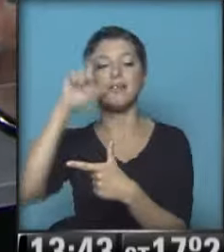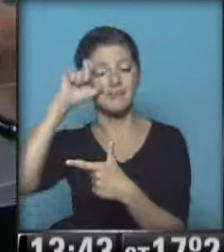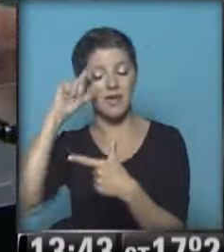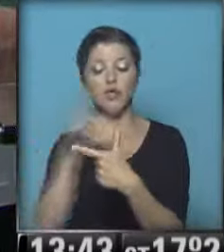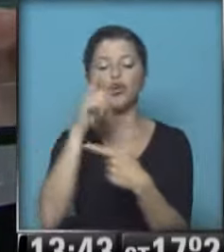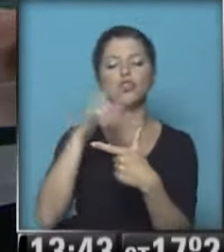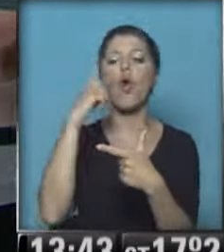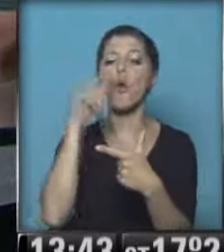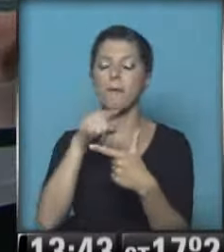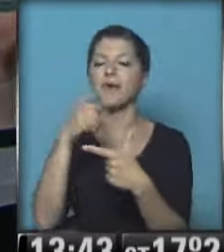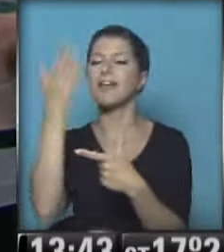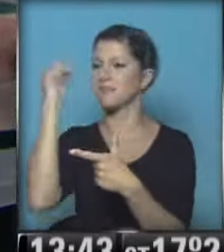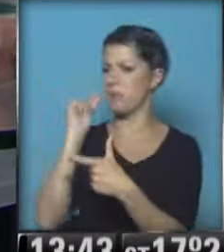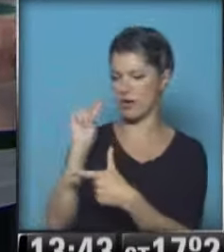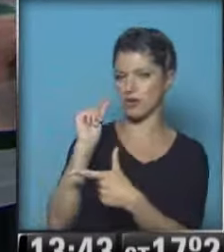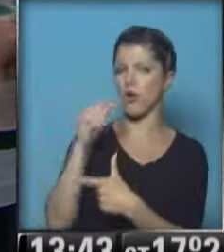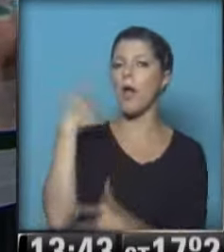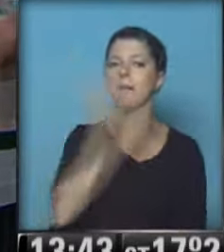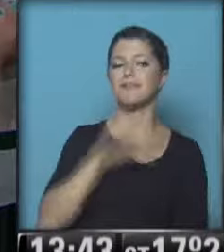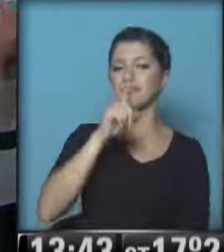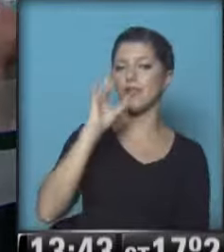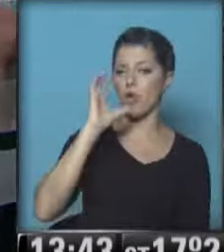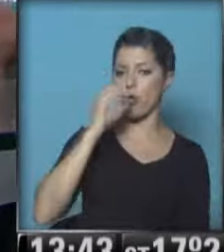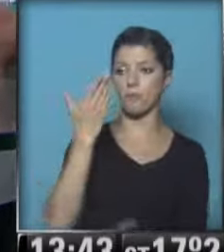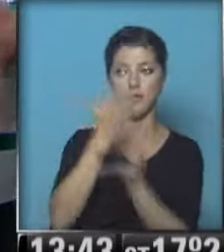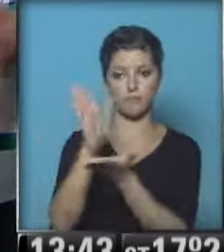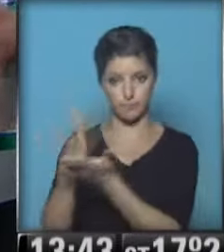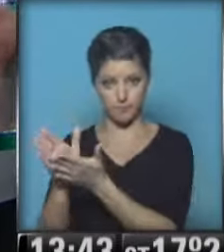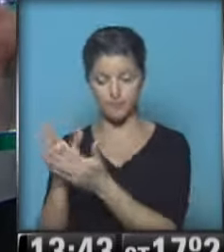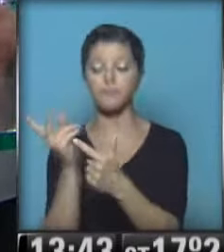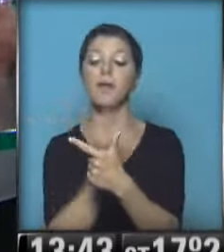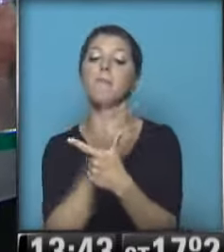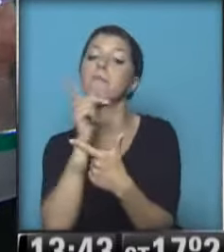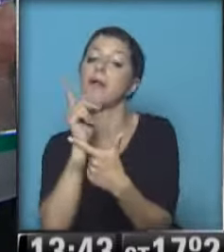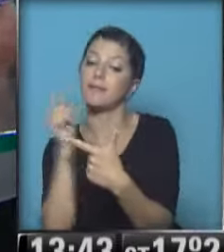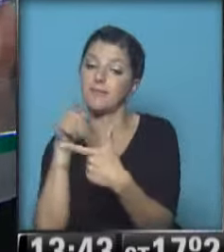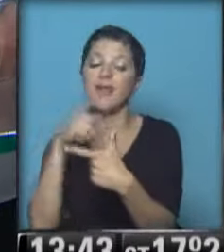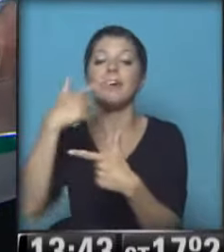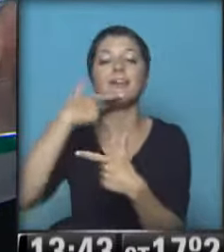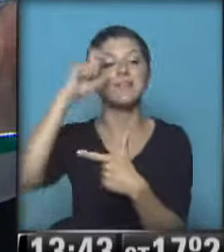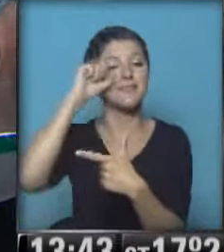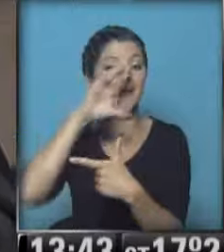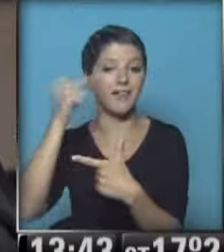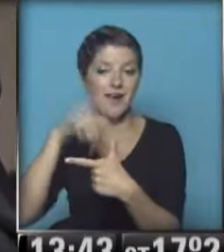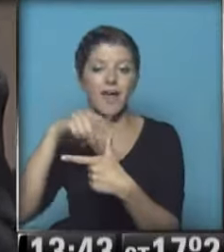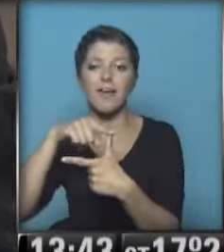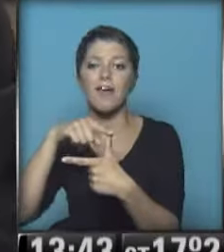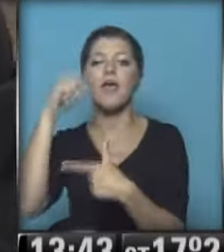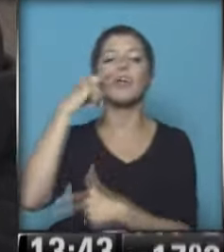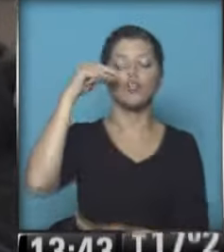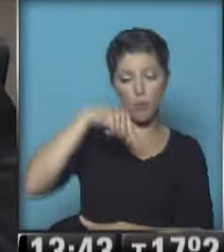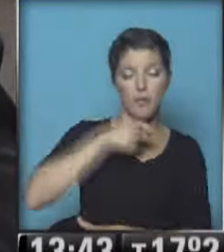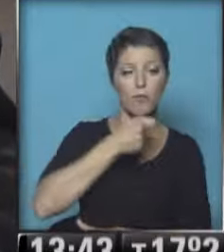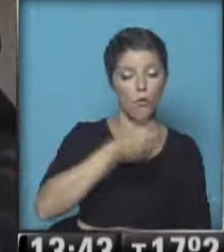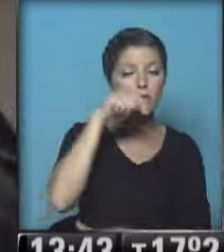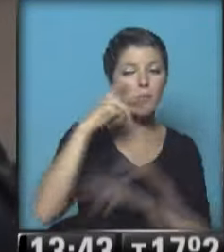expulsados por el presidente Santos de Colombia. Y se dice que Robert Serra estaba investigando cuáles eran los vínculos, los